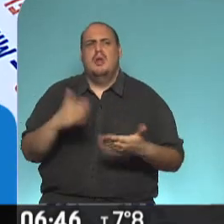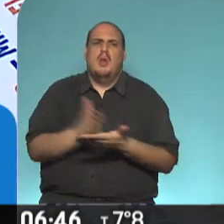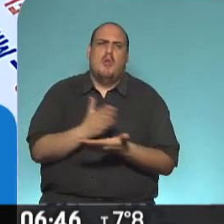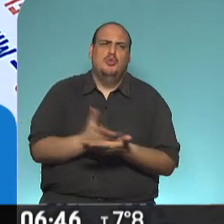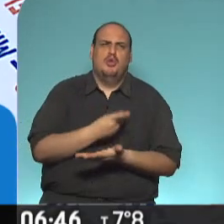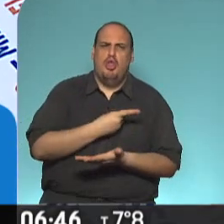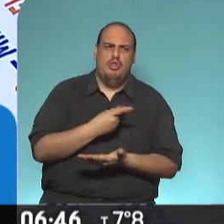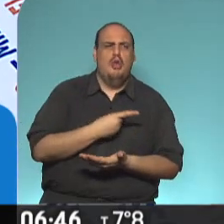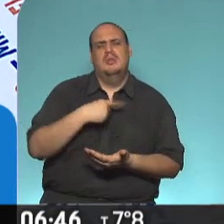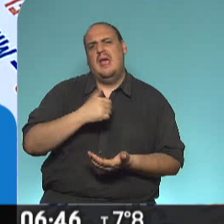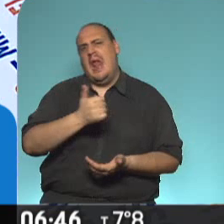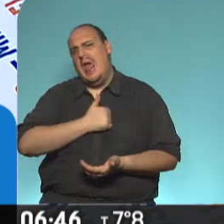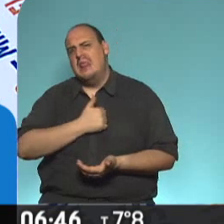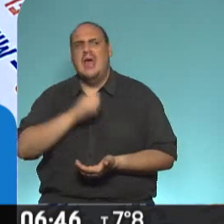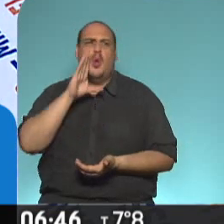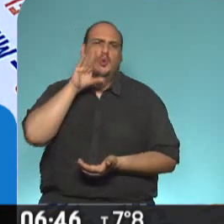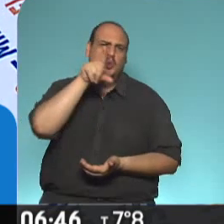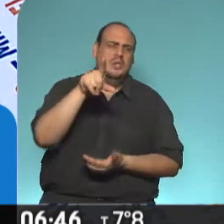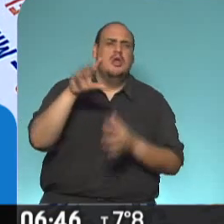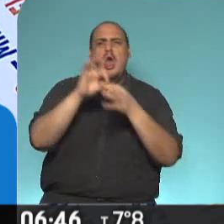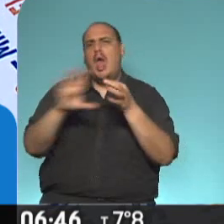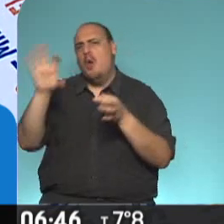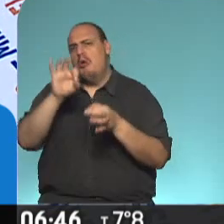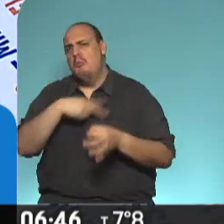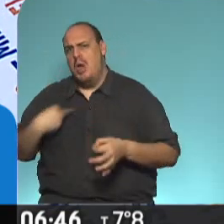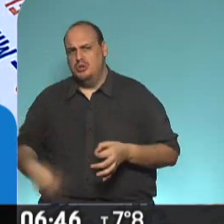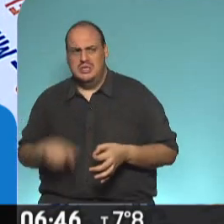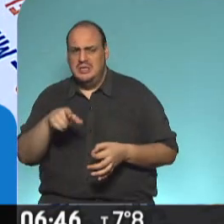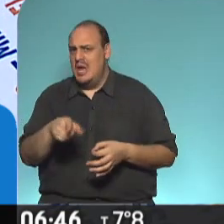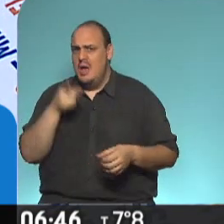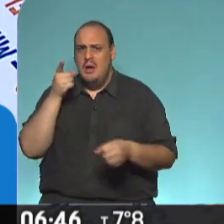Europa o en China. Es decir, las modificaciones son básicamente menores.